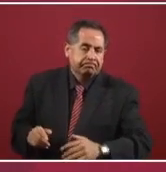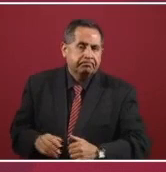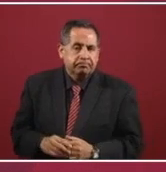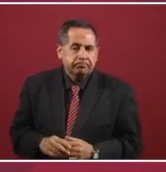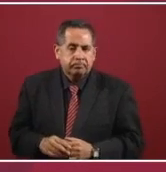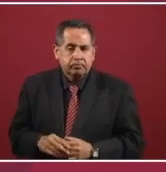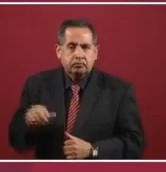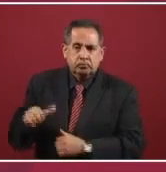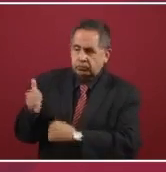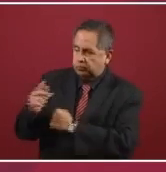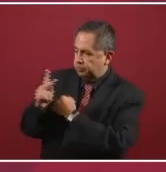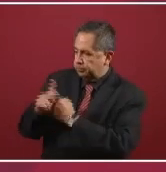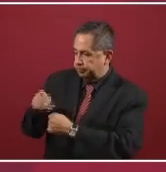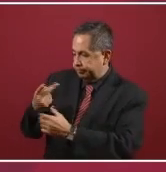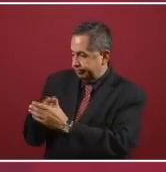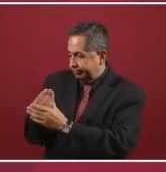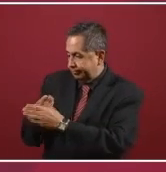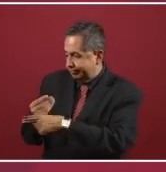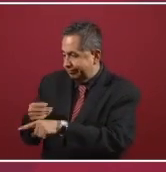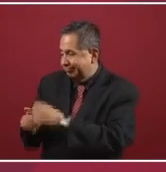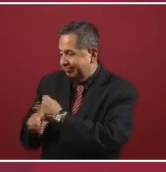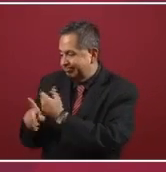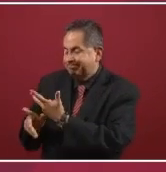en otros países,